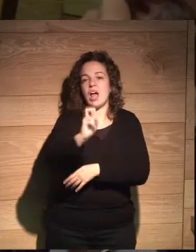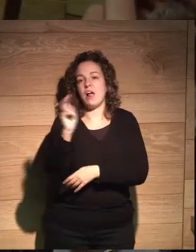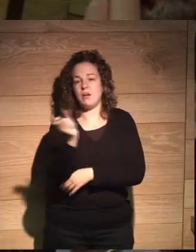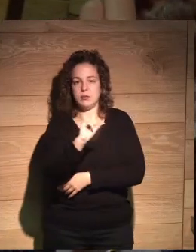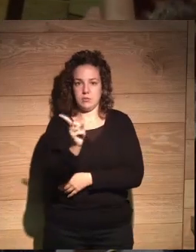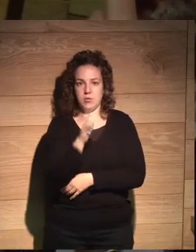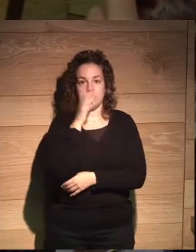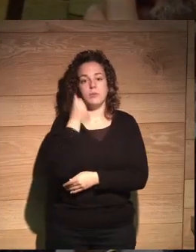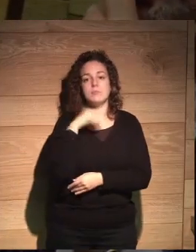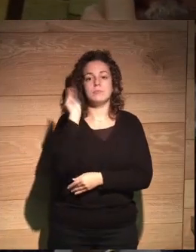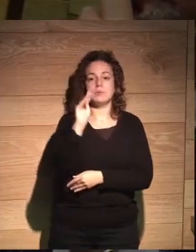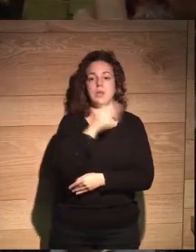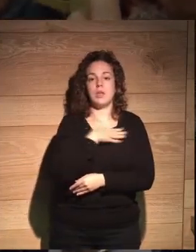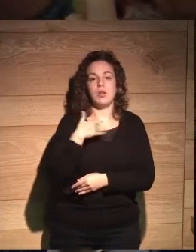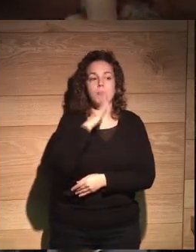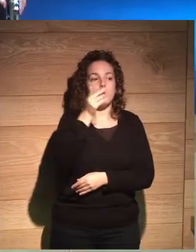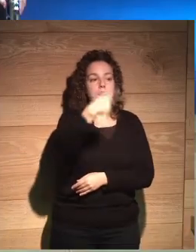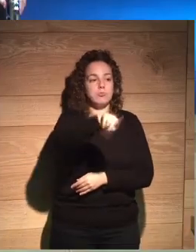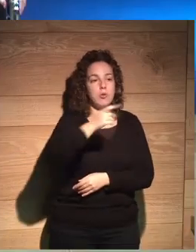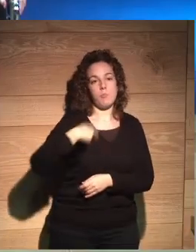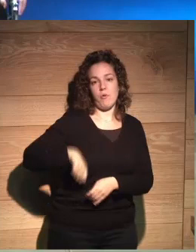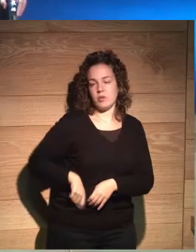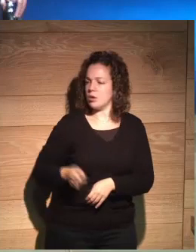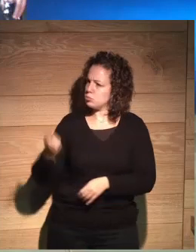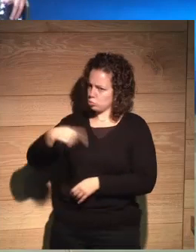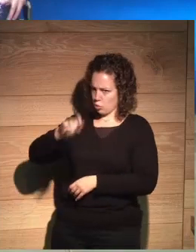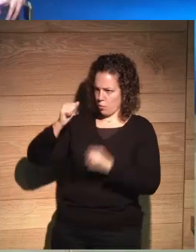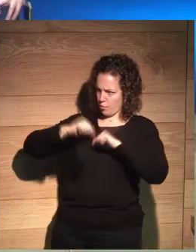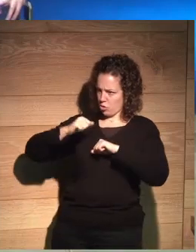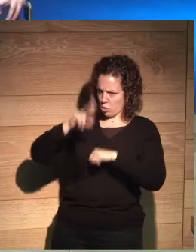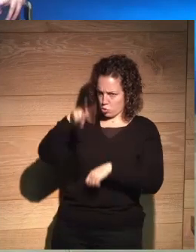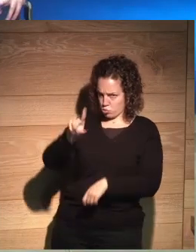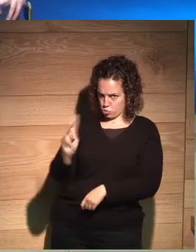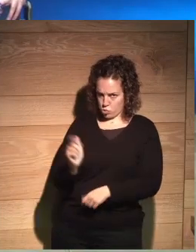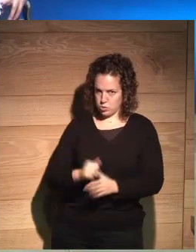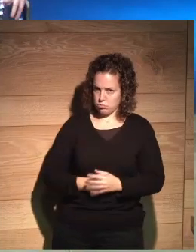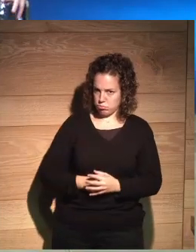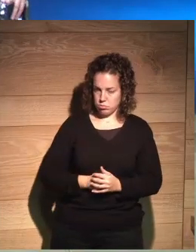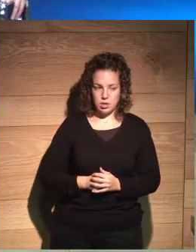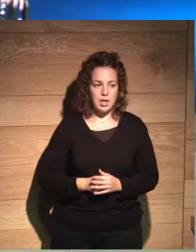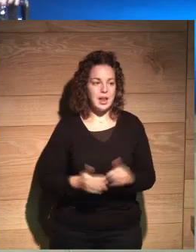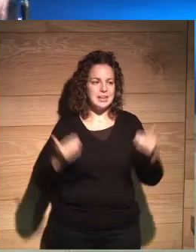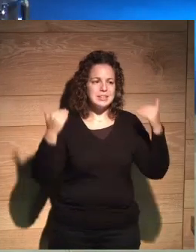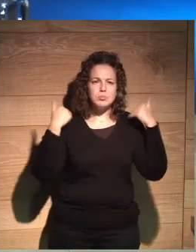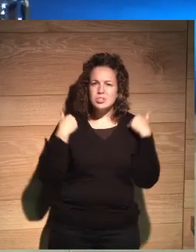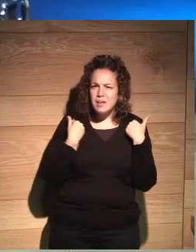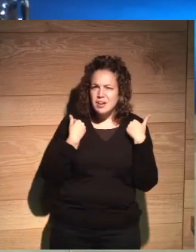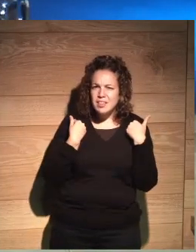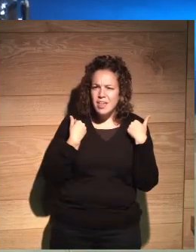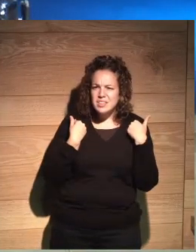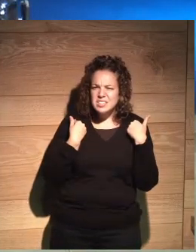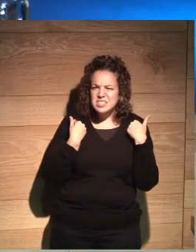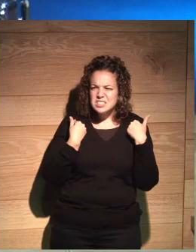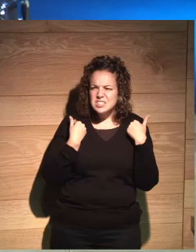tiempo y cuál es vuestro punto de vista. No somos tan mayores, José, tú eres... Pero las responsabilidades, ¿a qué